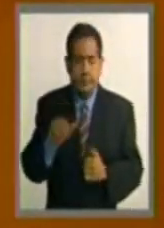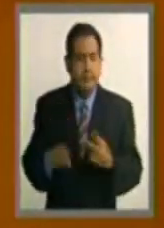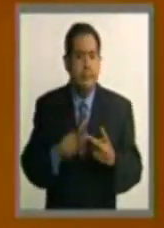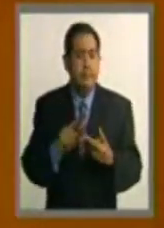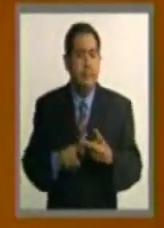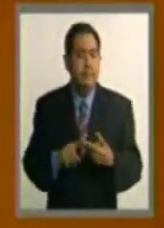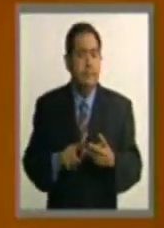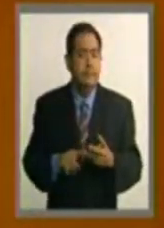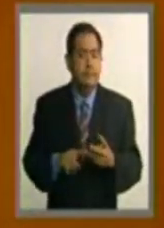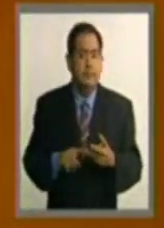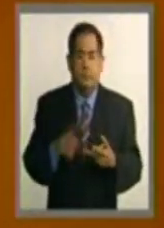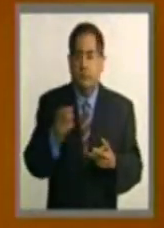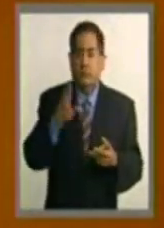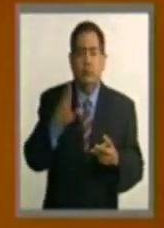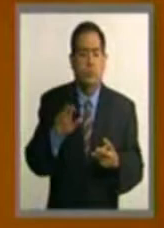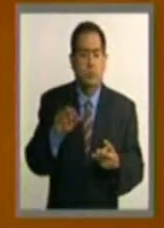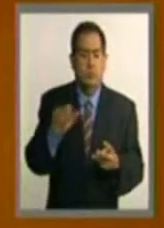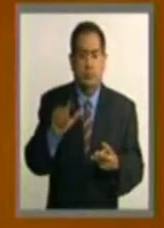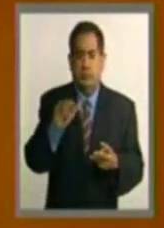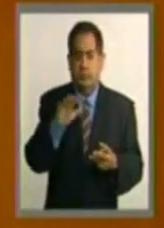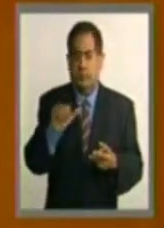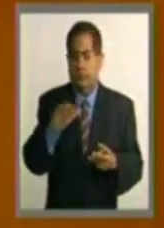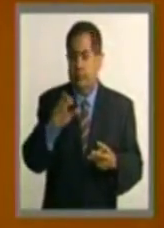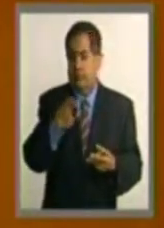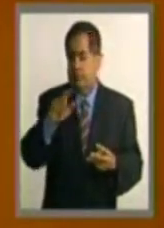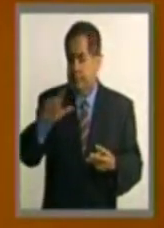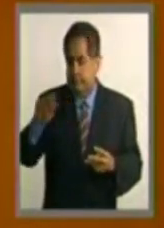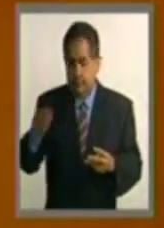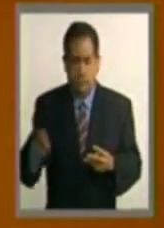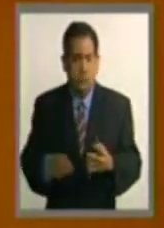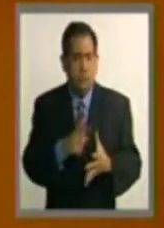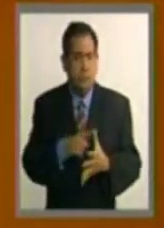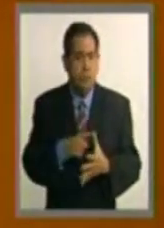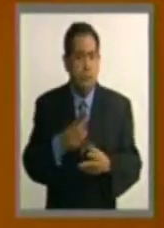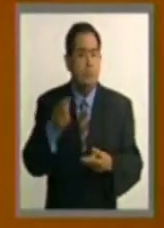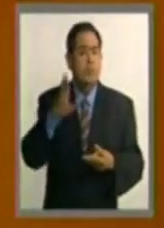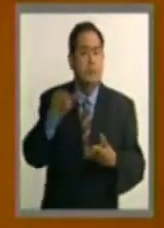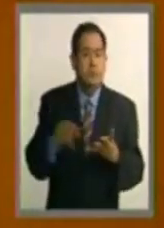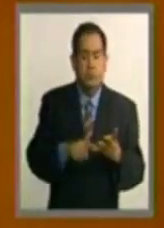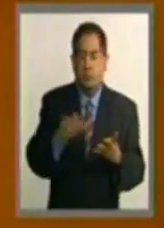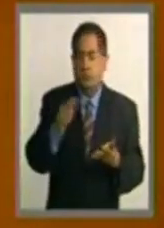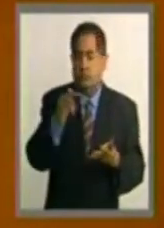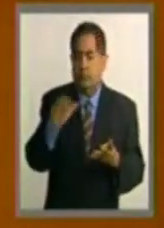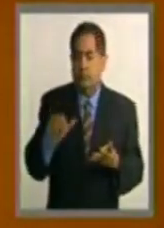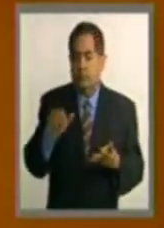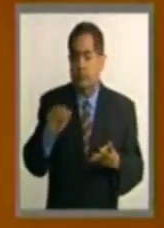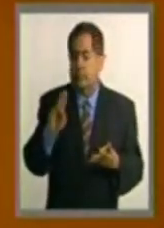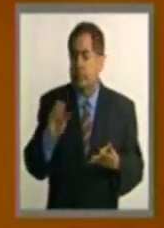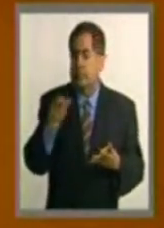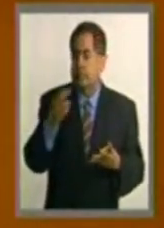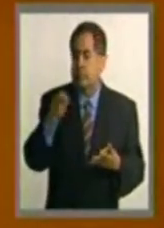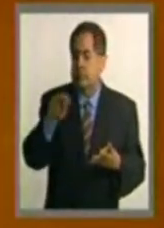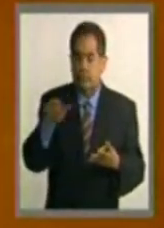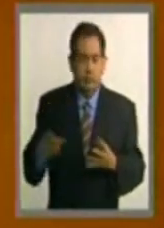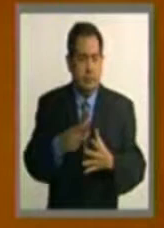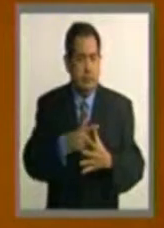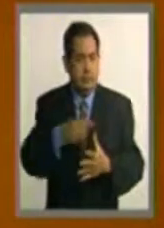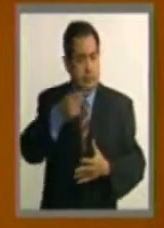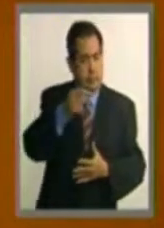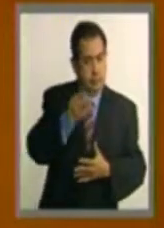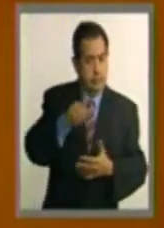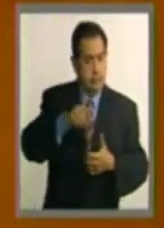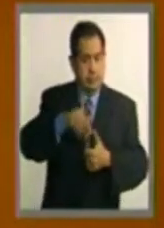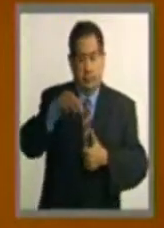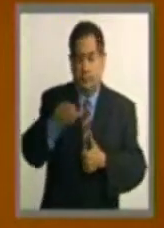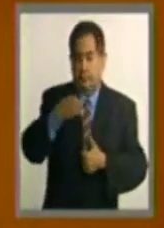Arellano, de la doctora Alicia Arellano Tapia, de la doctora Alicia Bárcenas, de la maestra María